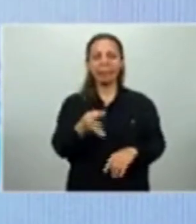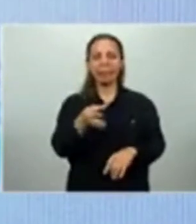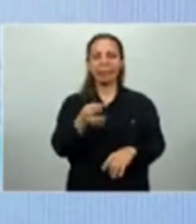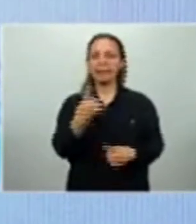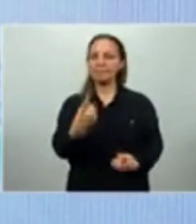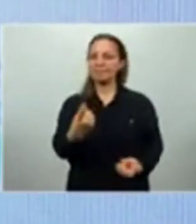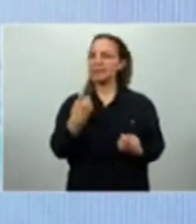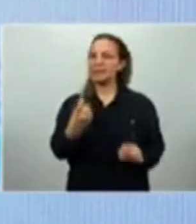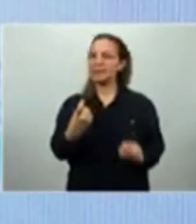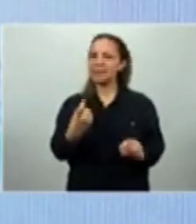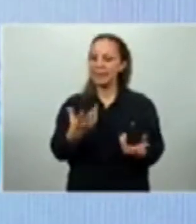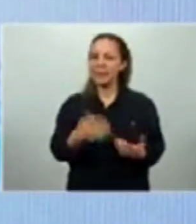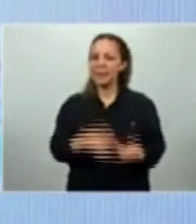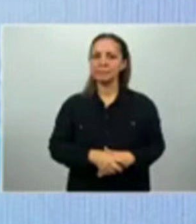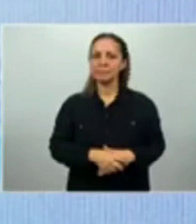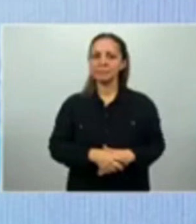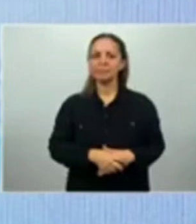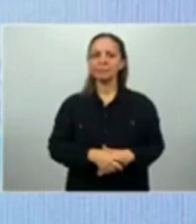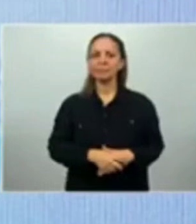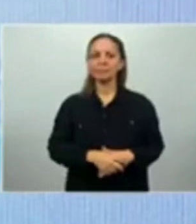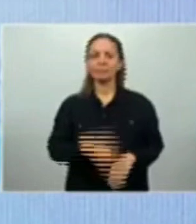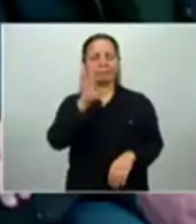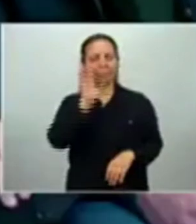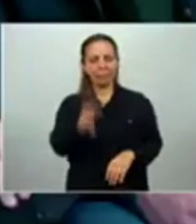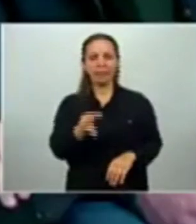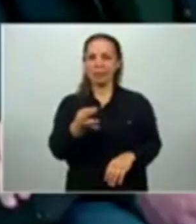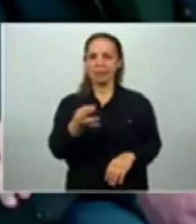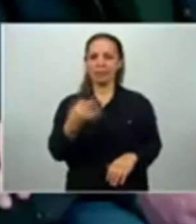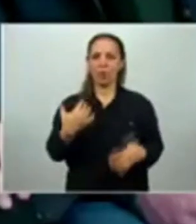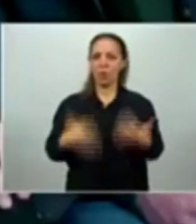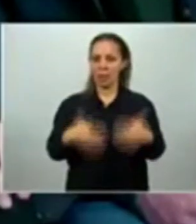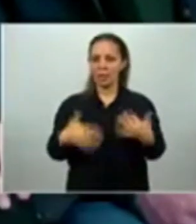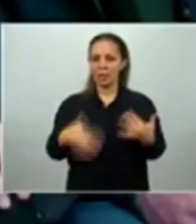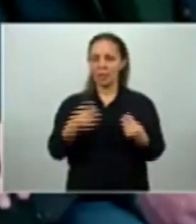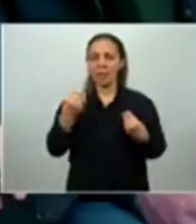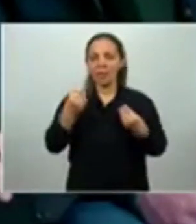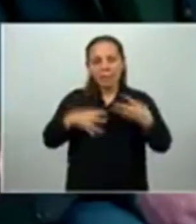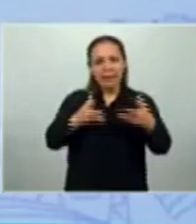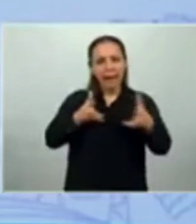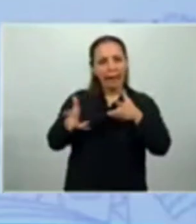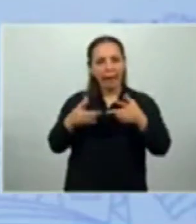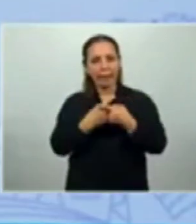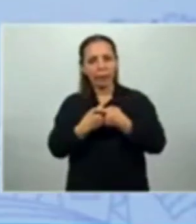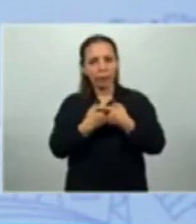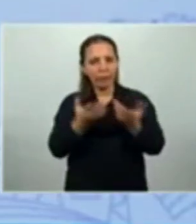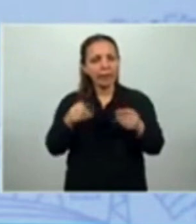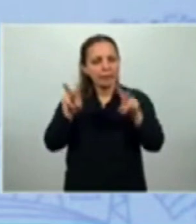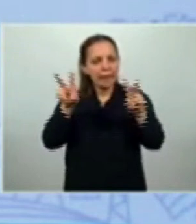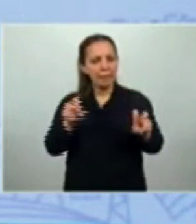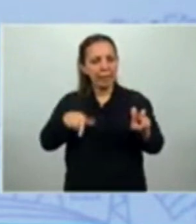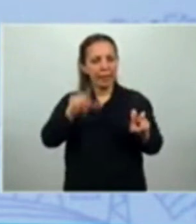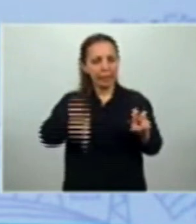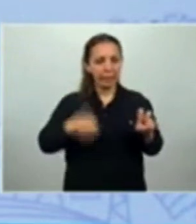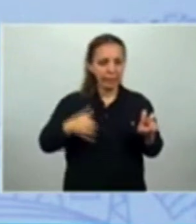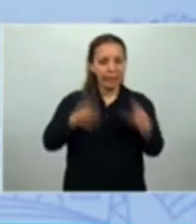importancia, marca la necesidad, marca la urgencia de dar ciertas discusiones hoy en la Argentina y en